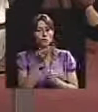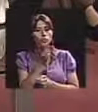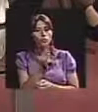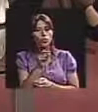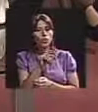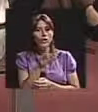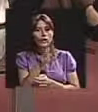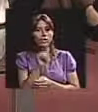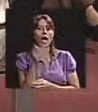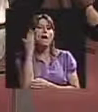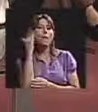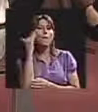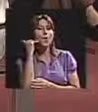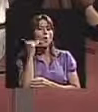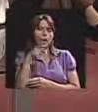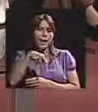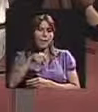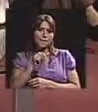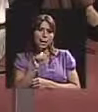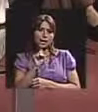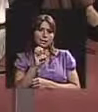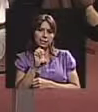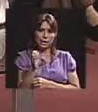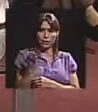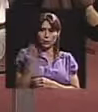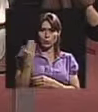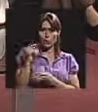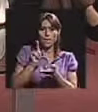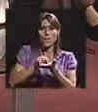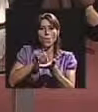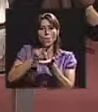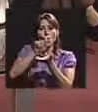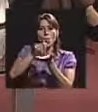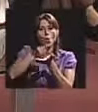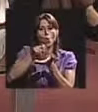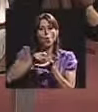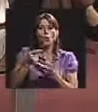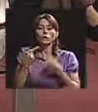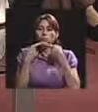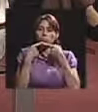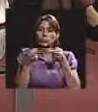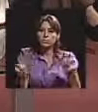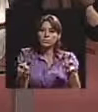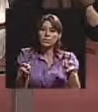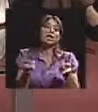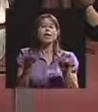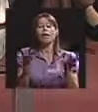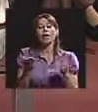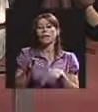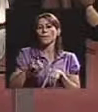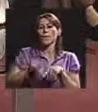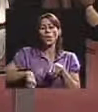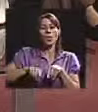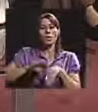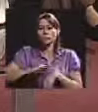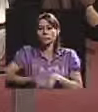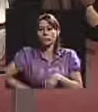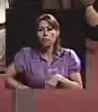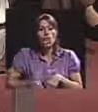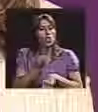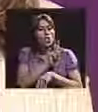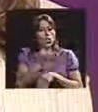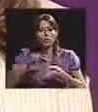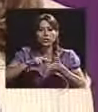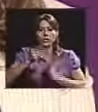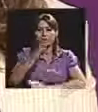¿Por qué es que el PASE recientemente publicó una afirmación que la infertilidad no era una discapacidad? ¿Por qué se da